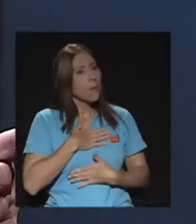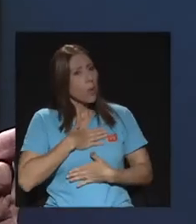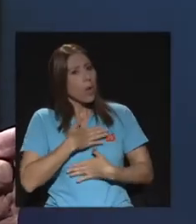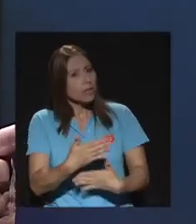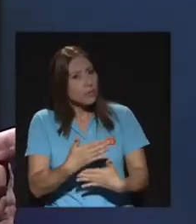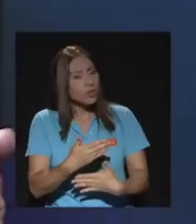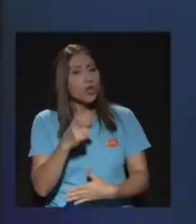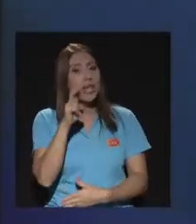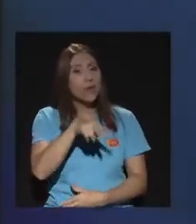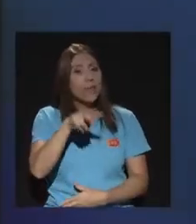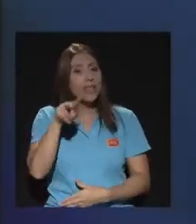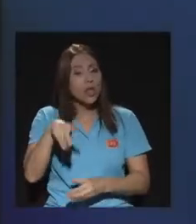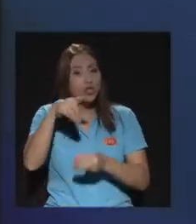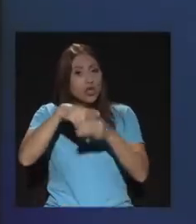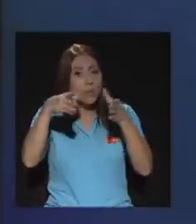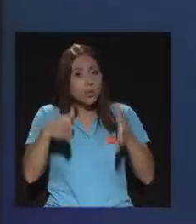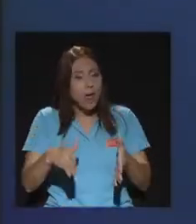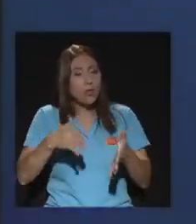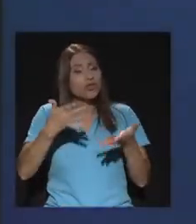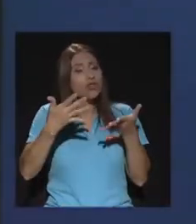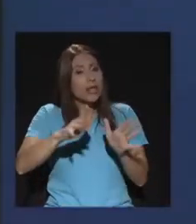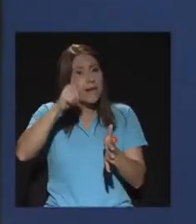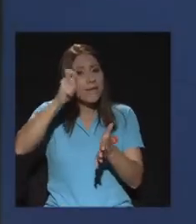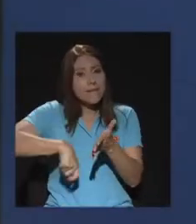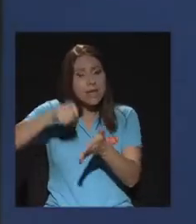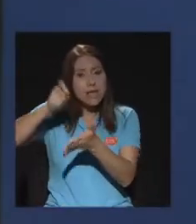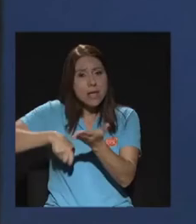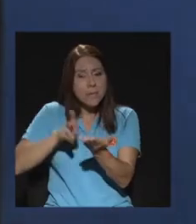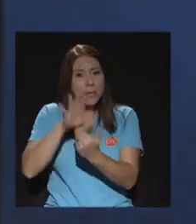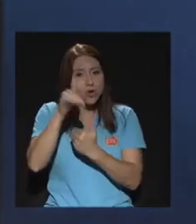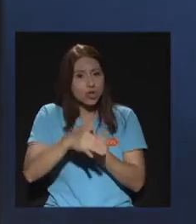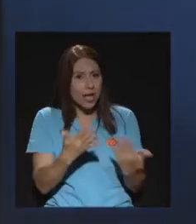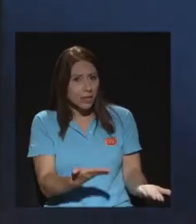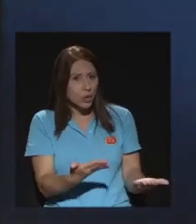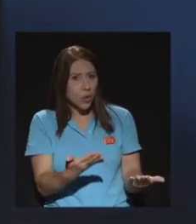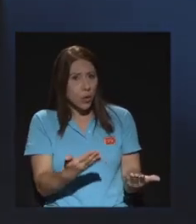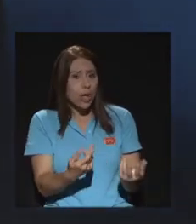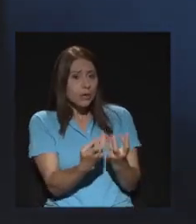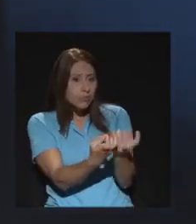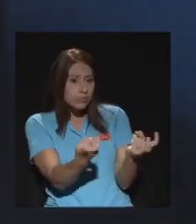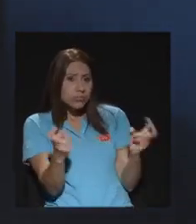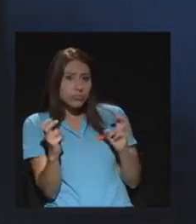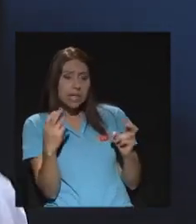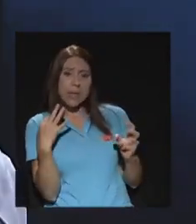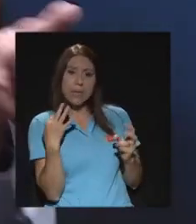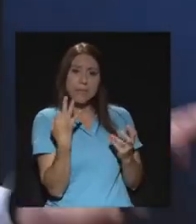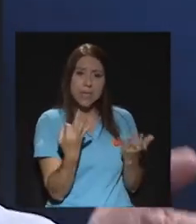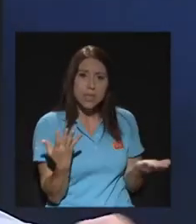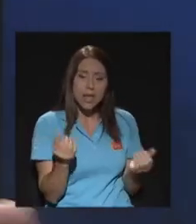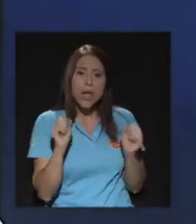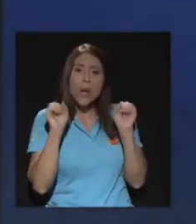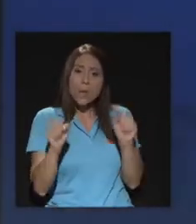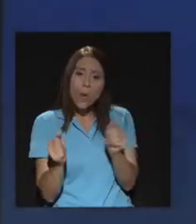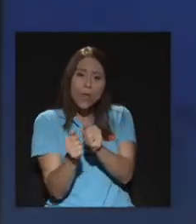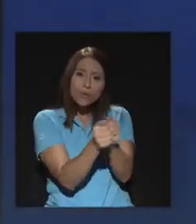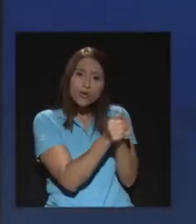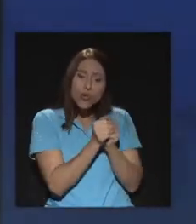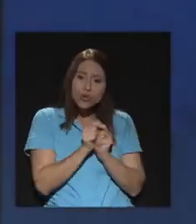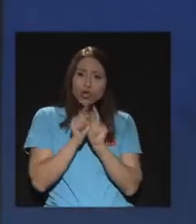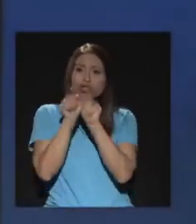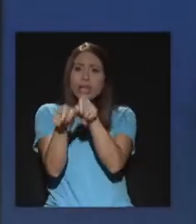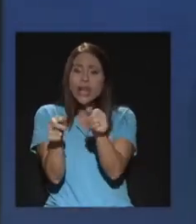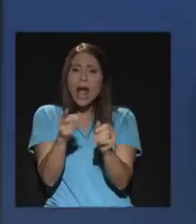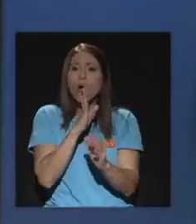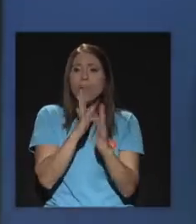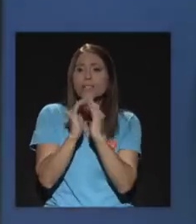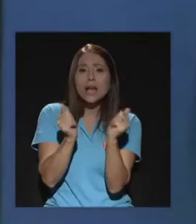los 22 diputados que firmaron este proyecto, que se sienten, que me inviten, podemos ir juntos. juntos a conversar con cada uno